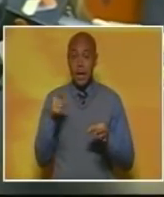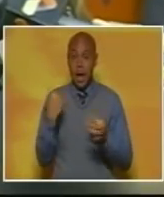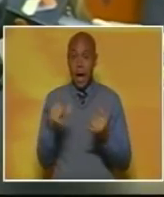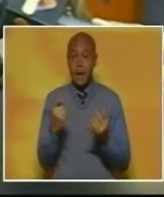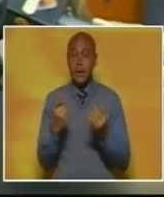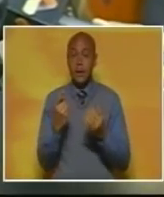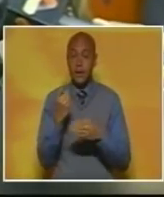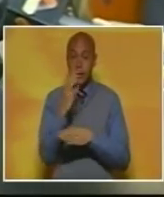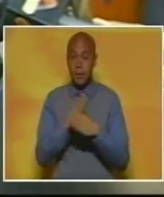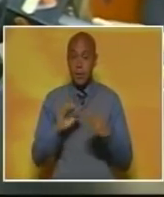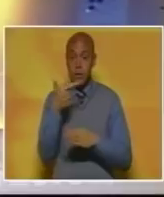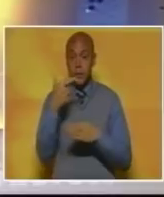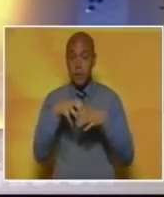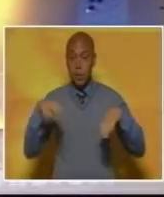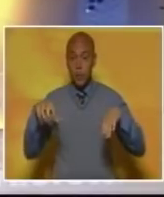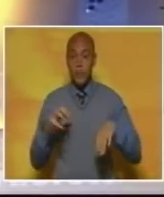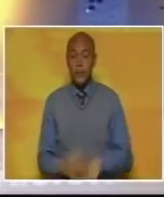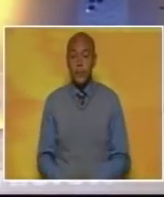dividido.